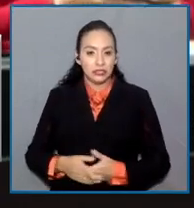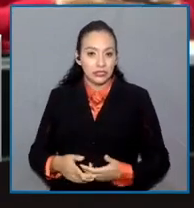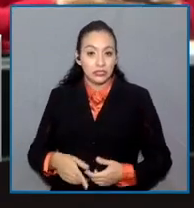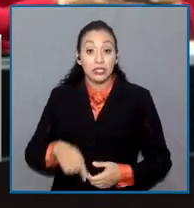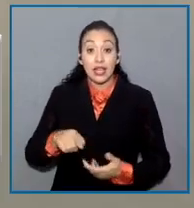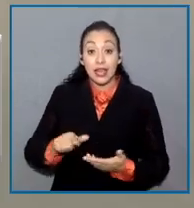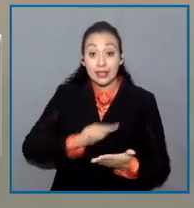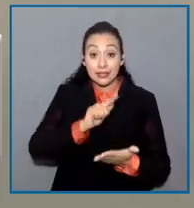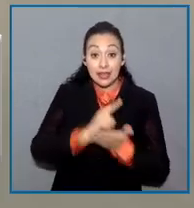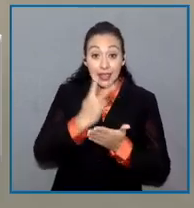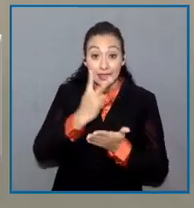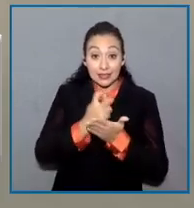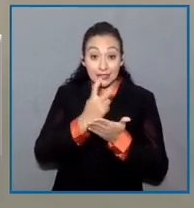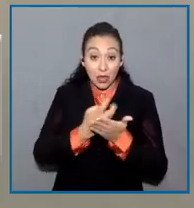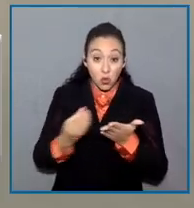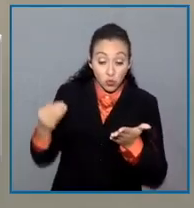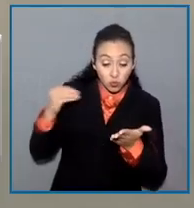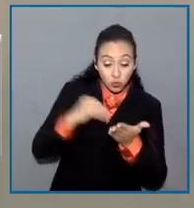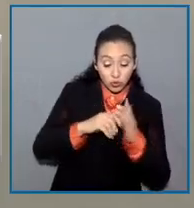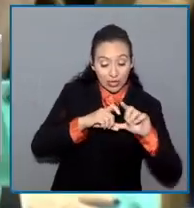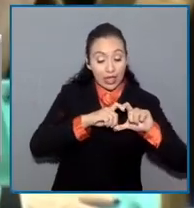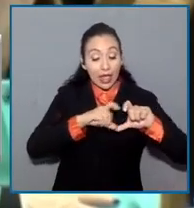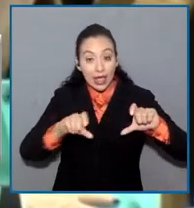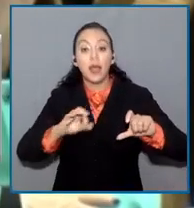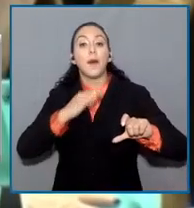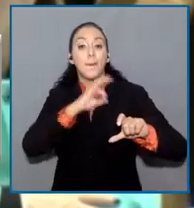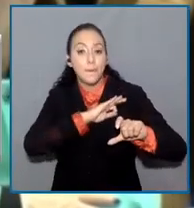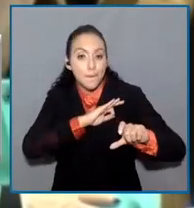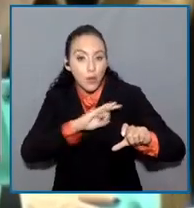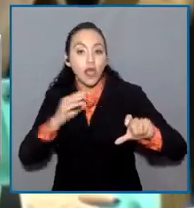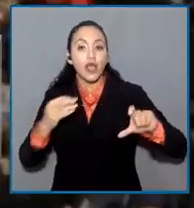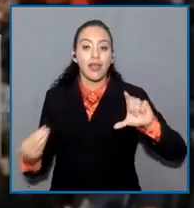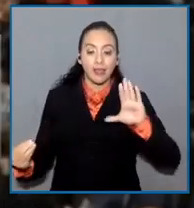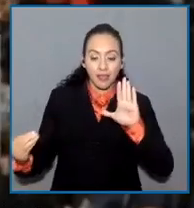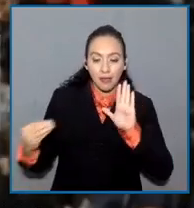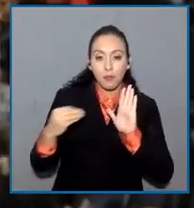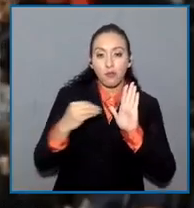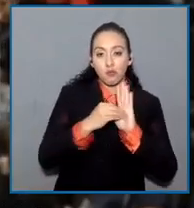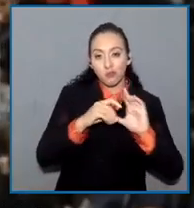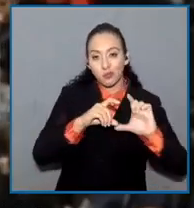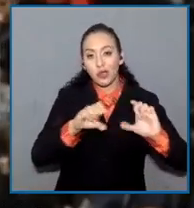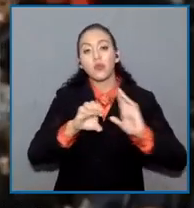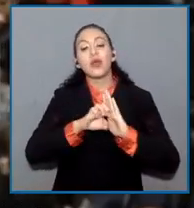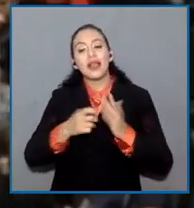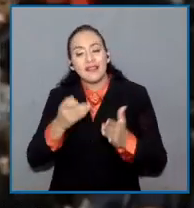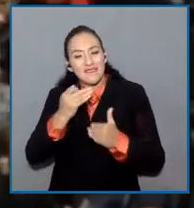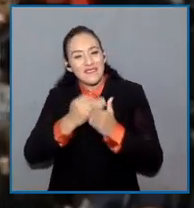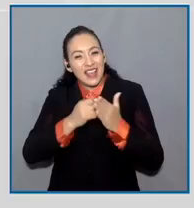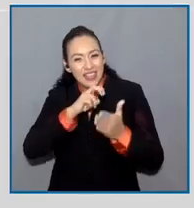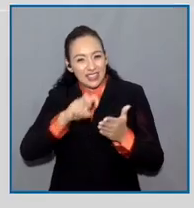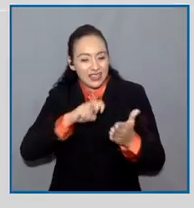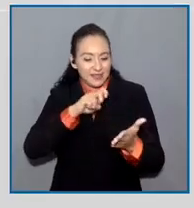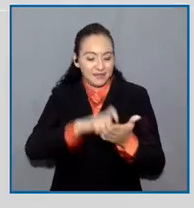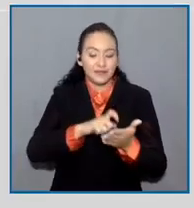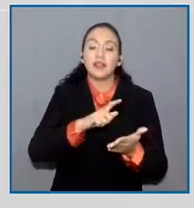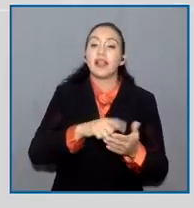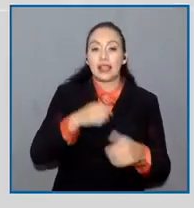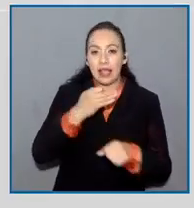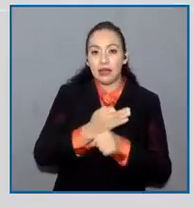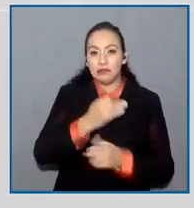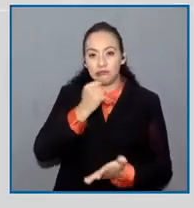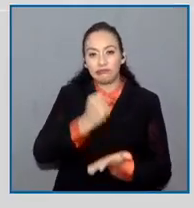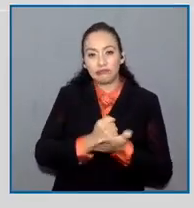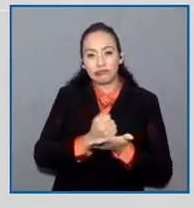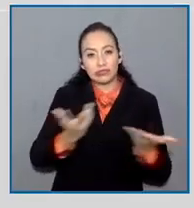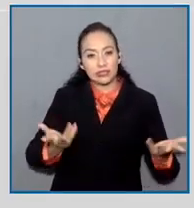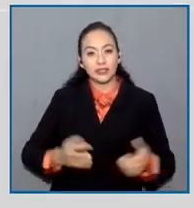podrá establecer condiciones que subsanen las deficiencias de la reforma al Poder Judicial que se encuentra vigente. La ley secundaria,